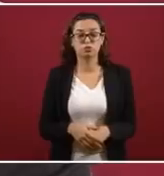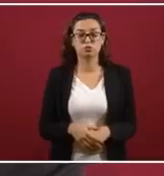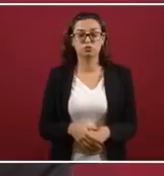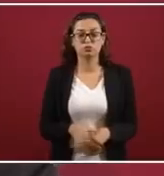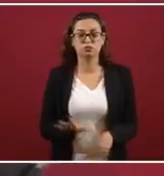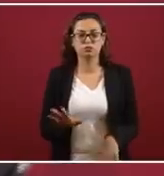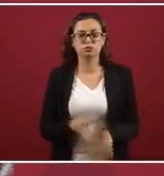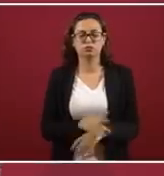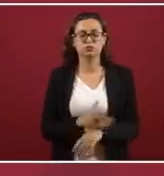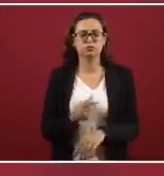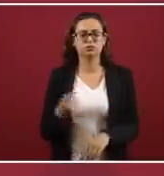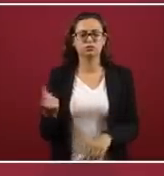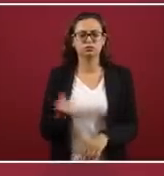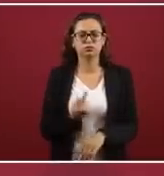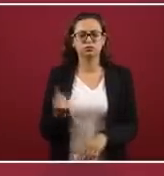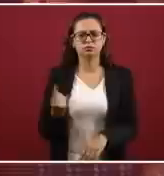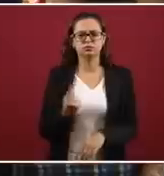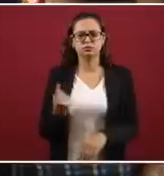porque